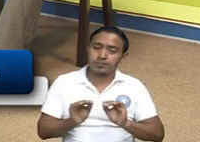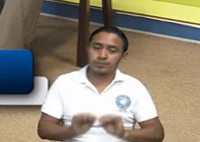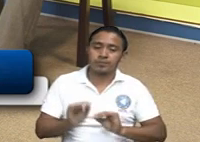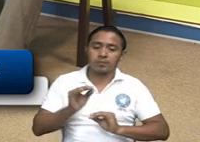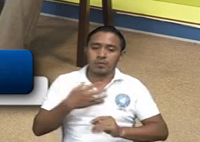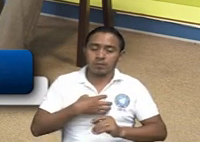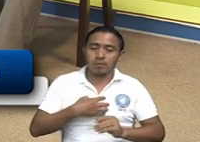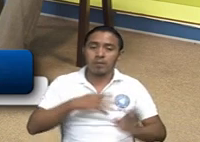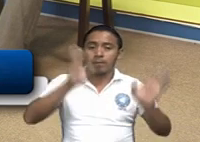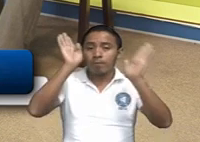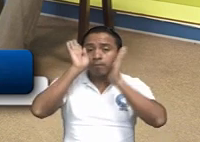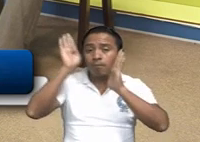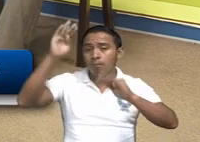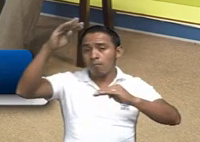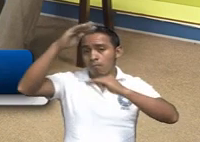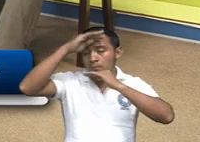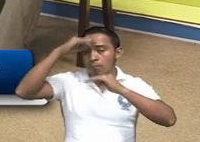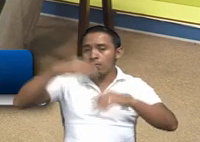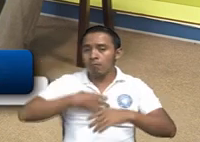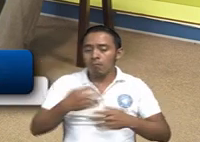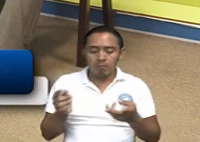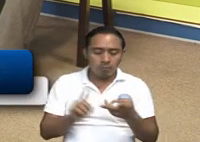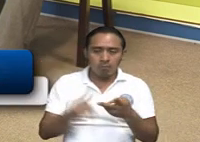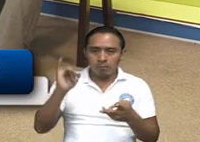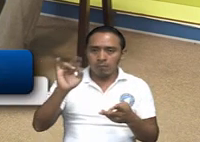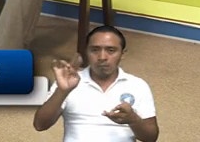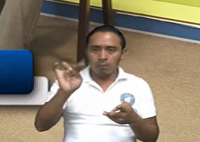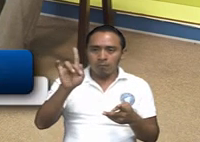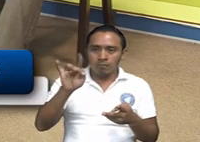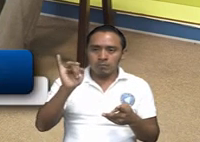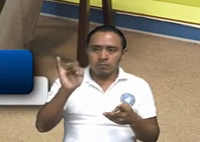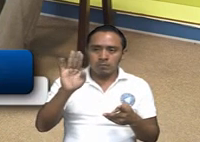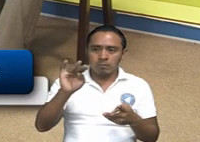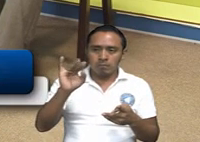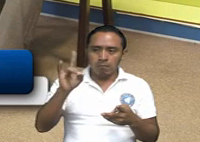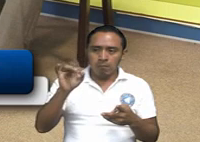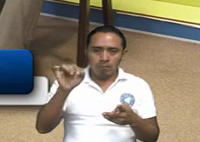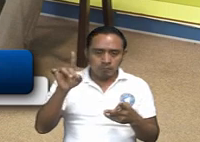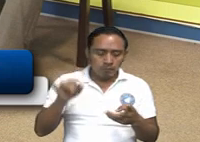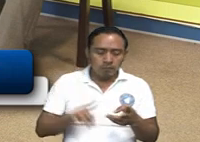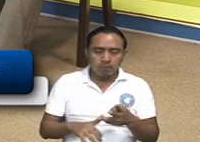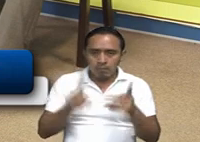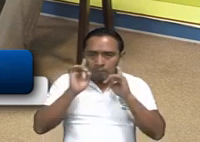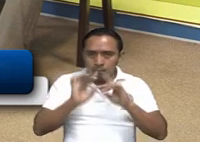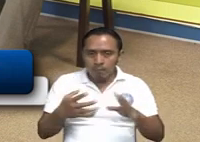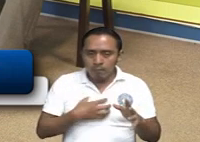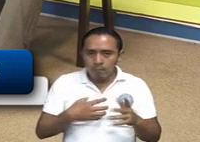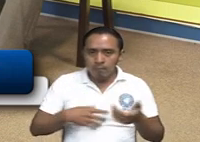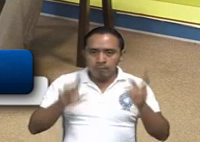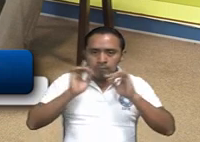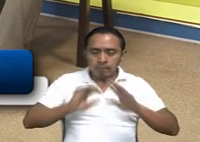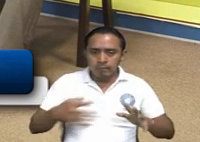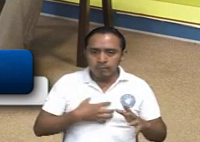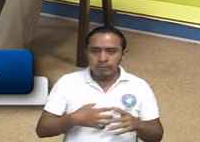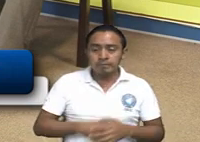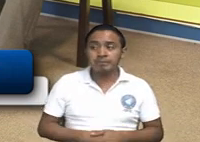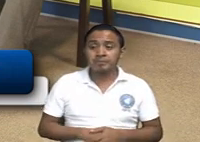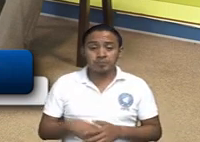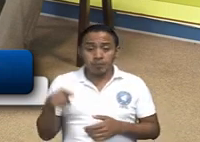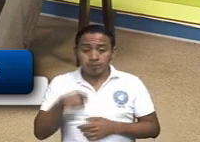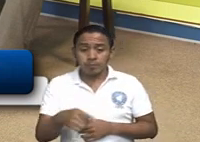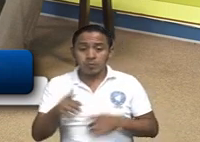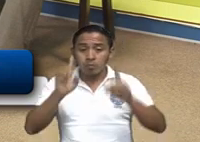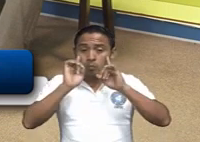la privacidad, de la intimidad, del cuidar tu cuerpo, pues ya le vas diciendo desde pequeño que el cuerpo debe